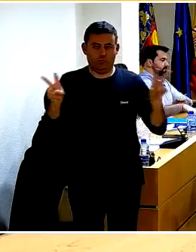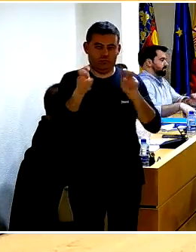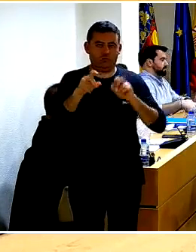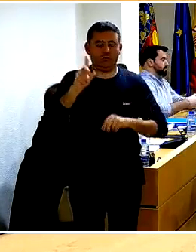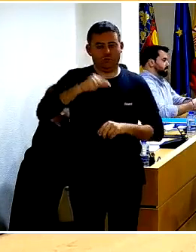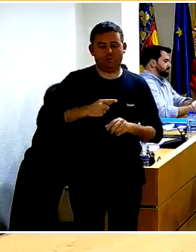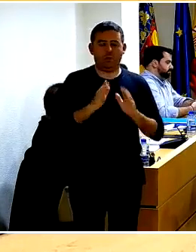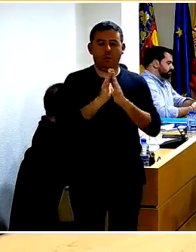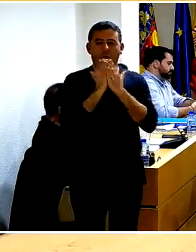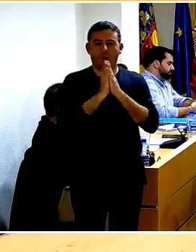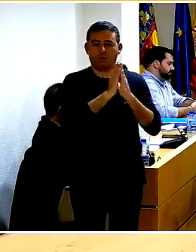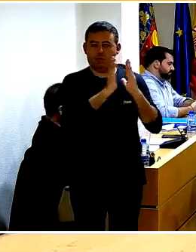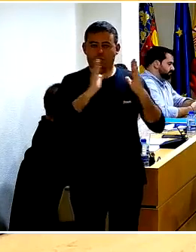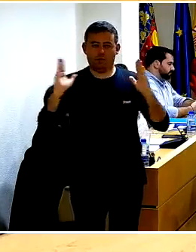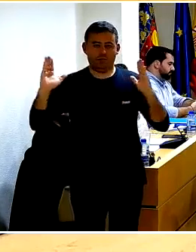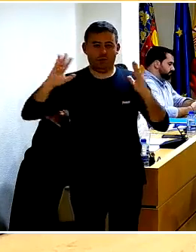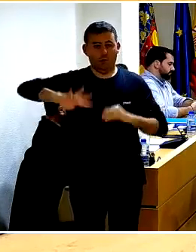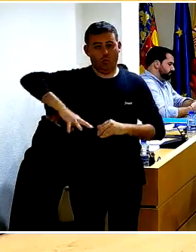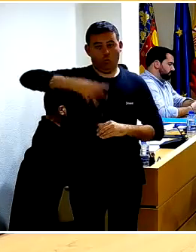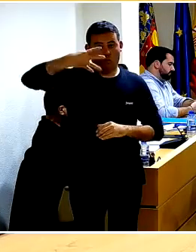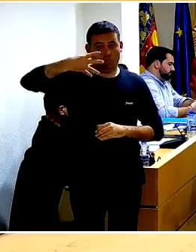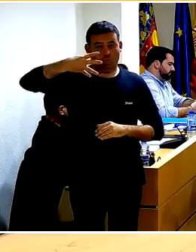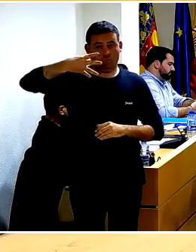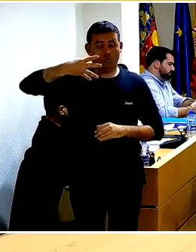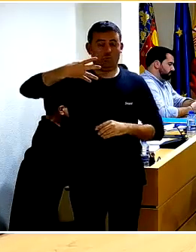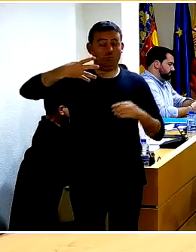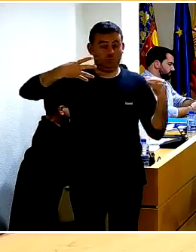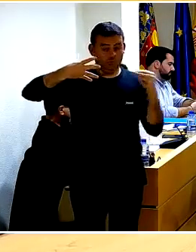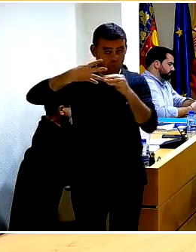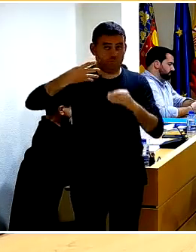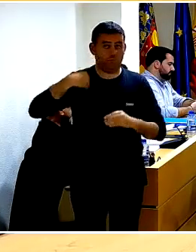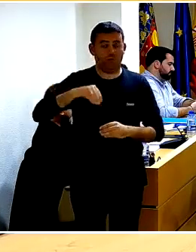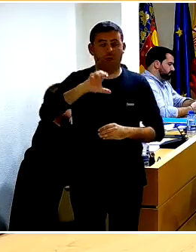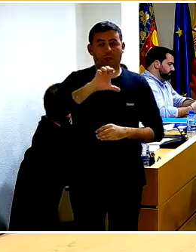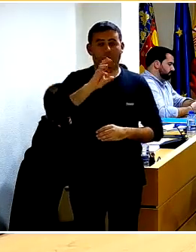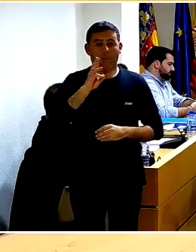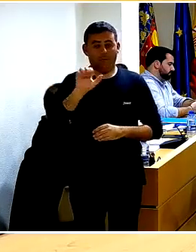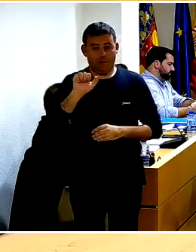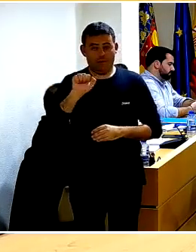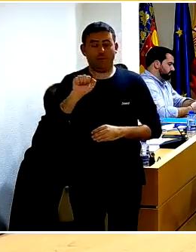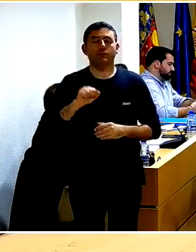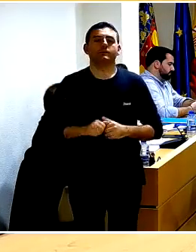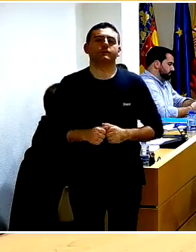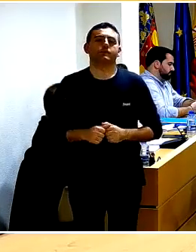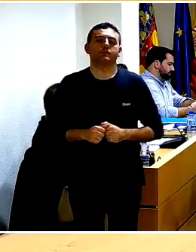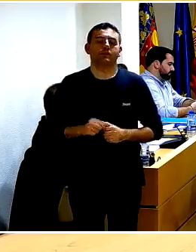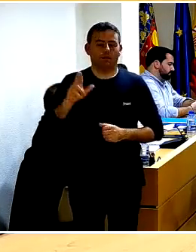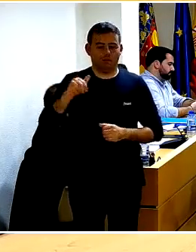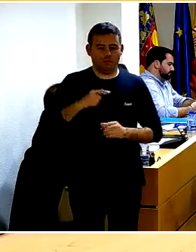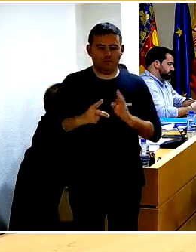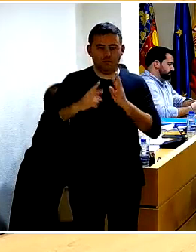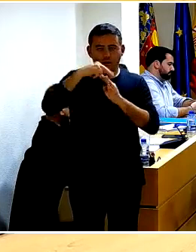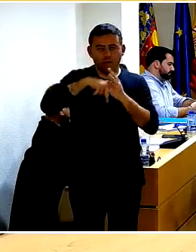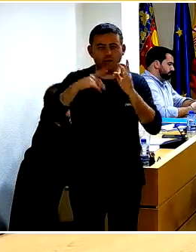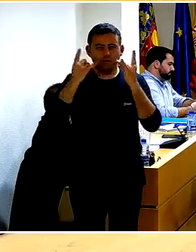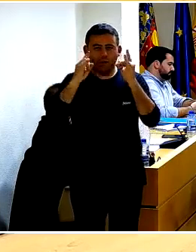con 4 alturas, donde está la escuela, la EPA, donde se invirtió en parques y jardines. Cuando nosotros llegamos,